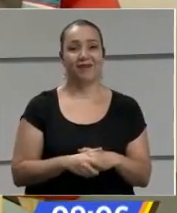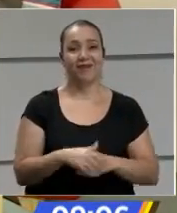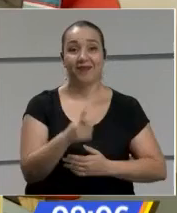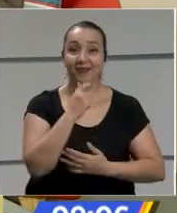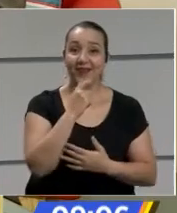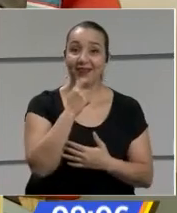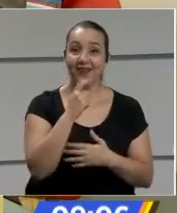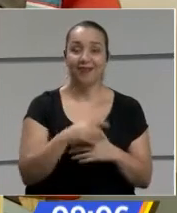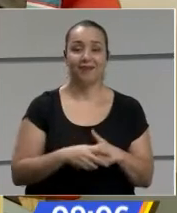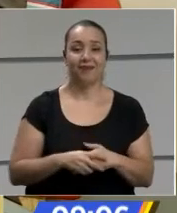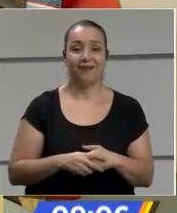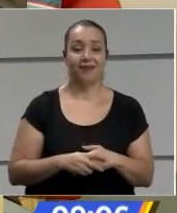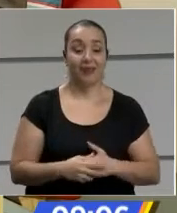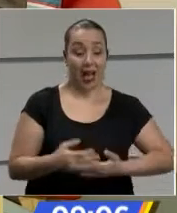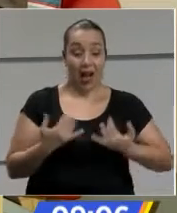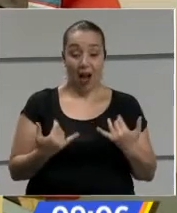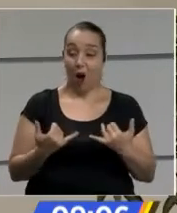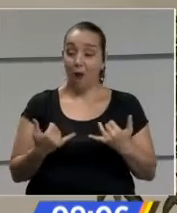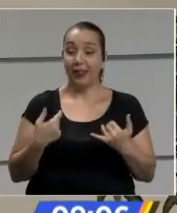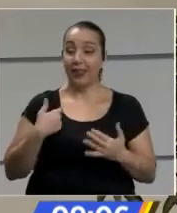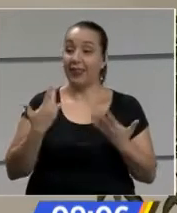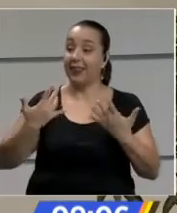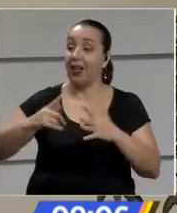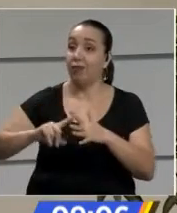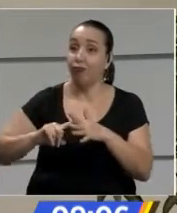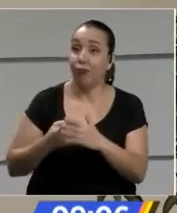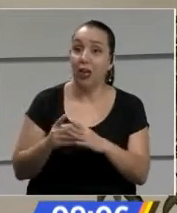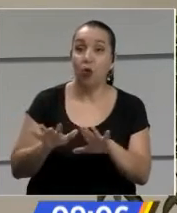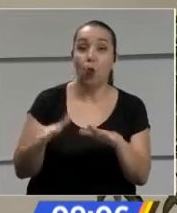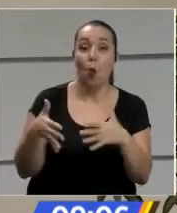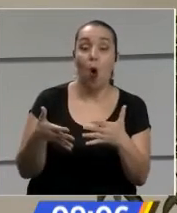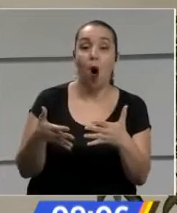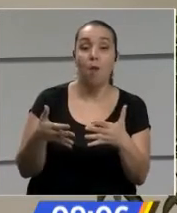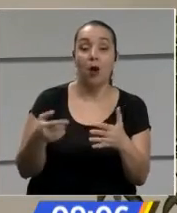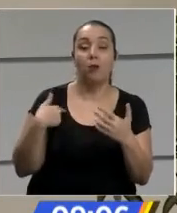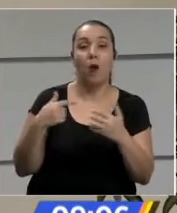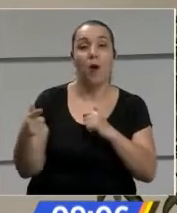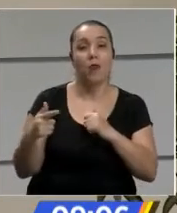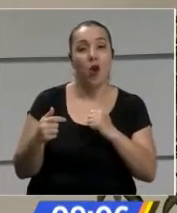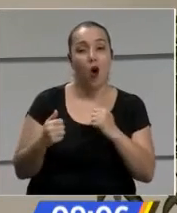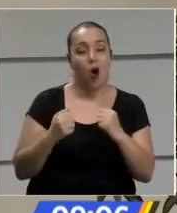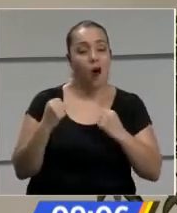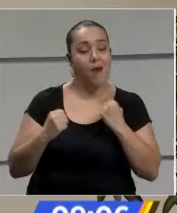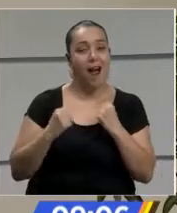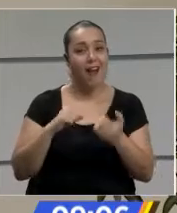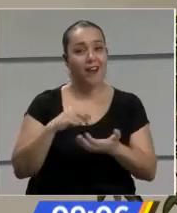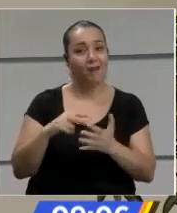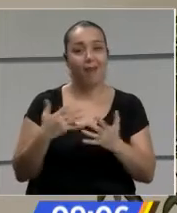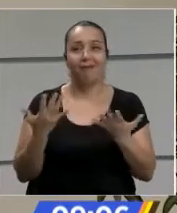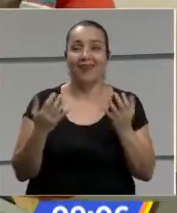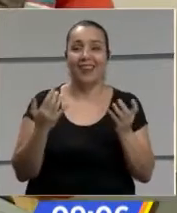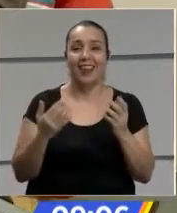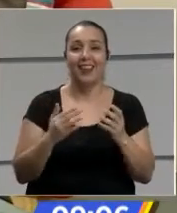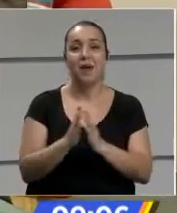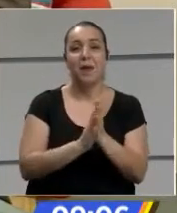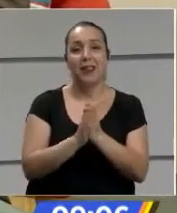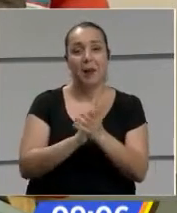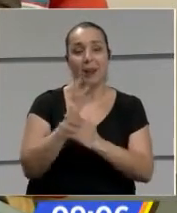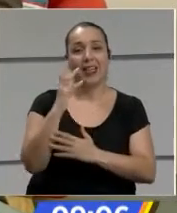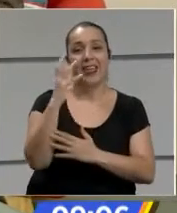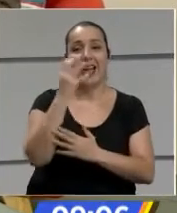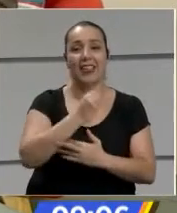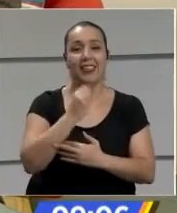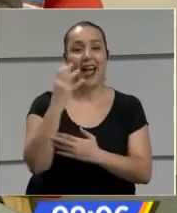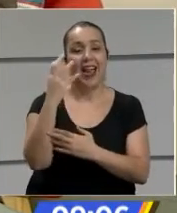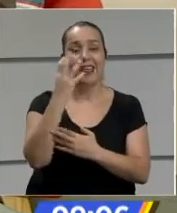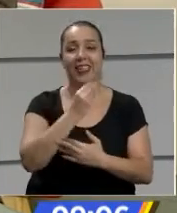Muy bien. Ahora sí. Ahora sí, entramos en materia. Entramos entonces, en materia de y entramos saludos. En ritmo, en sabor y conocimiento, bueno, en toda esta linda,